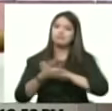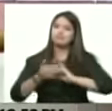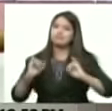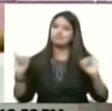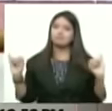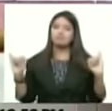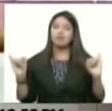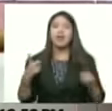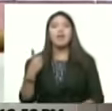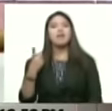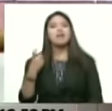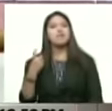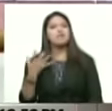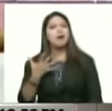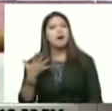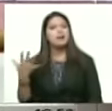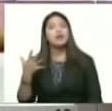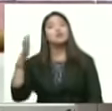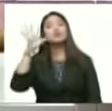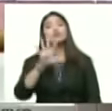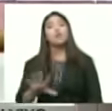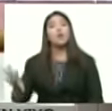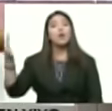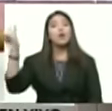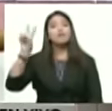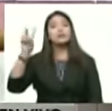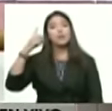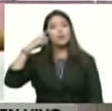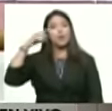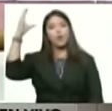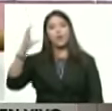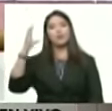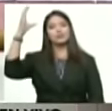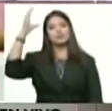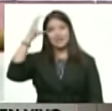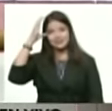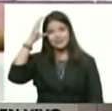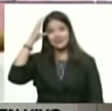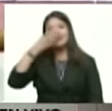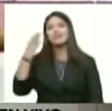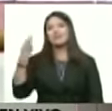Y hace falta que toda Venezuela entre en conciencia plena que llegó a su fin.